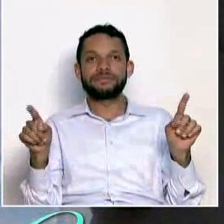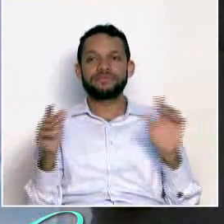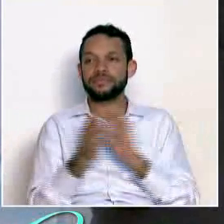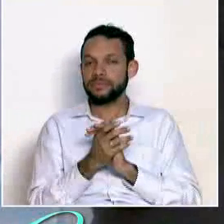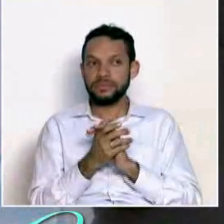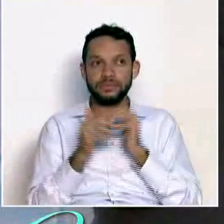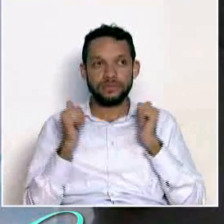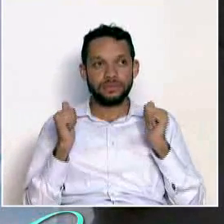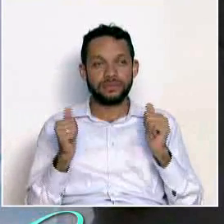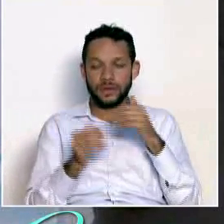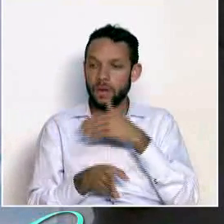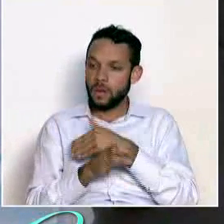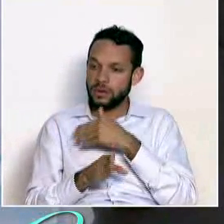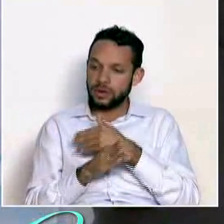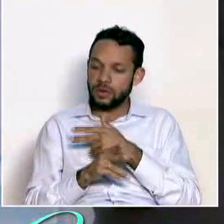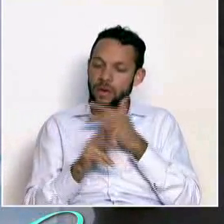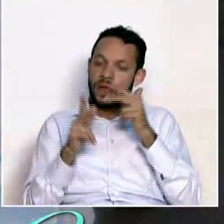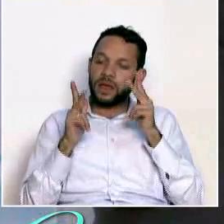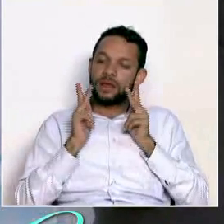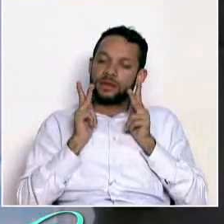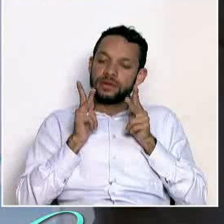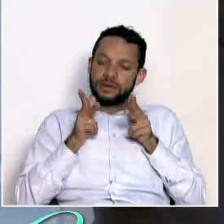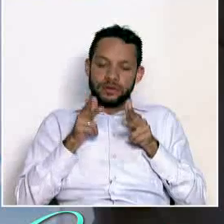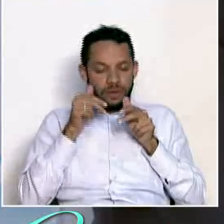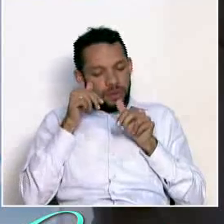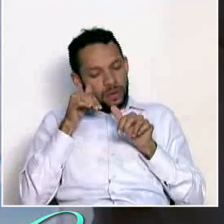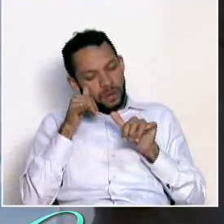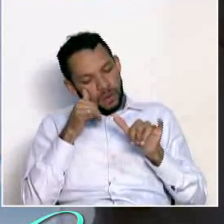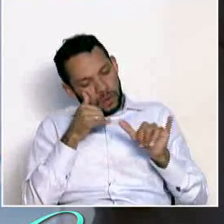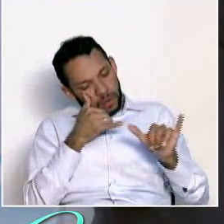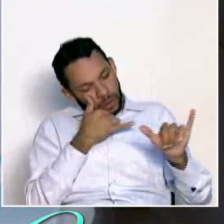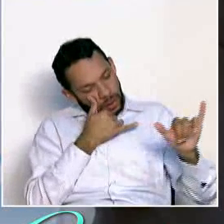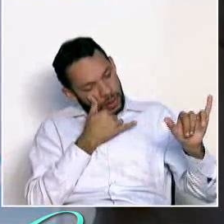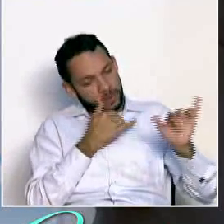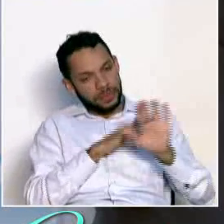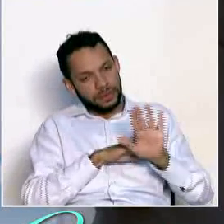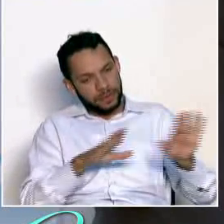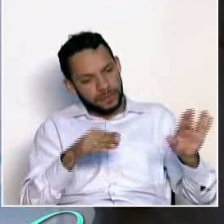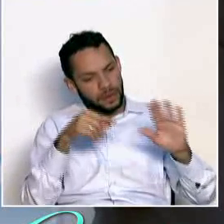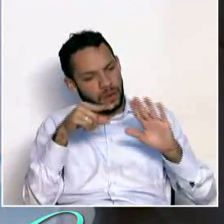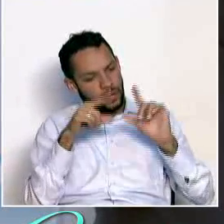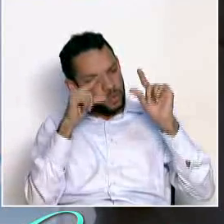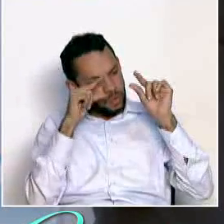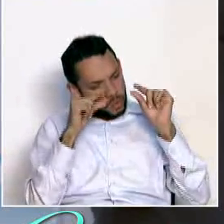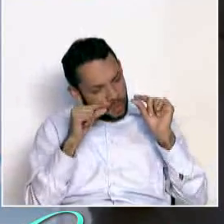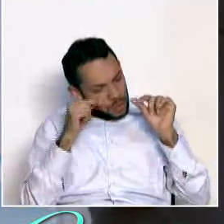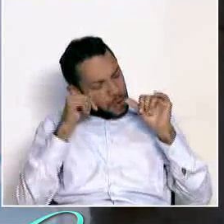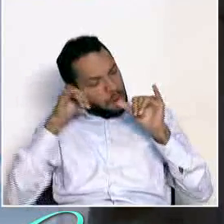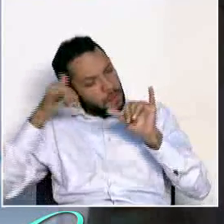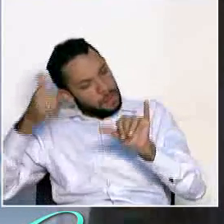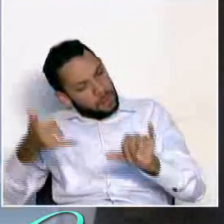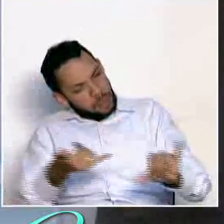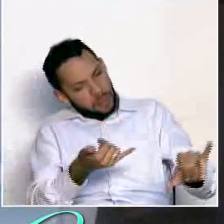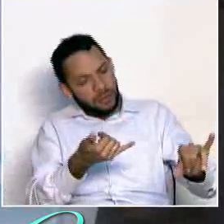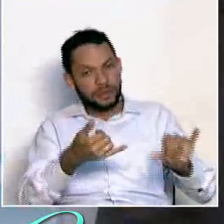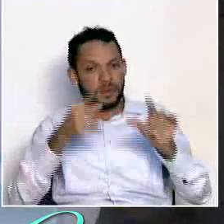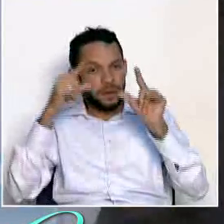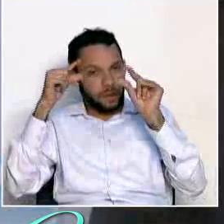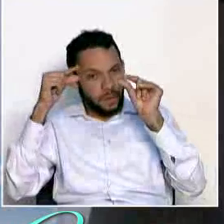Bien, continúa descansando tranquila y profundamente. Descansa más tranquila y profundamente.